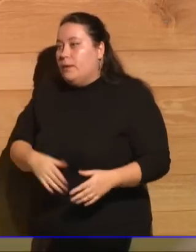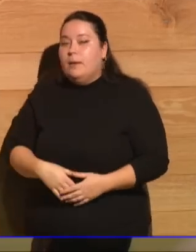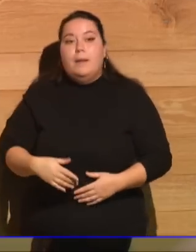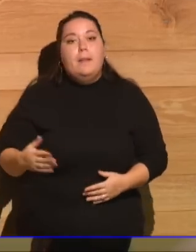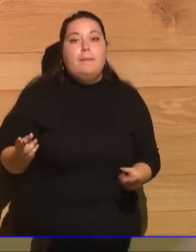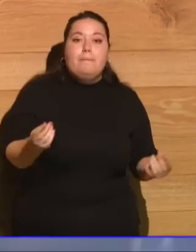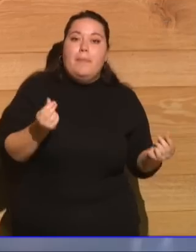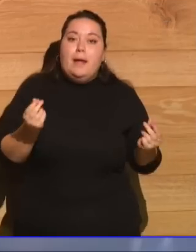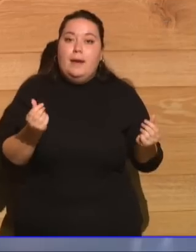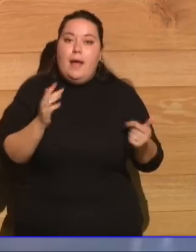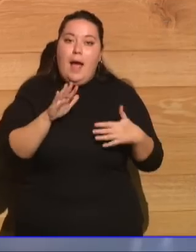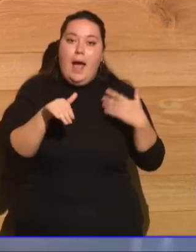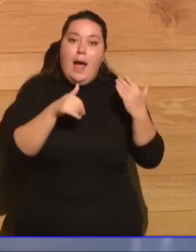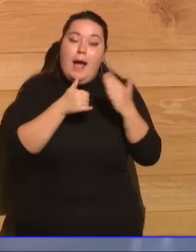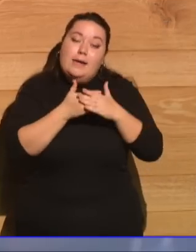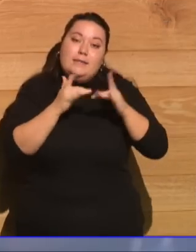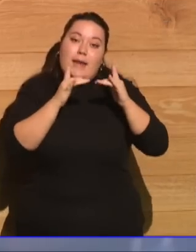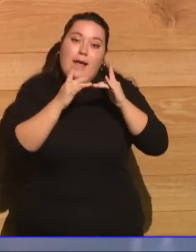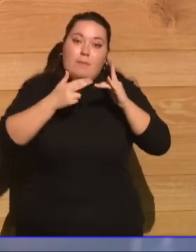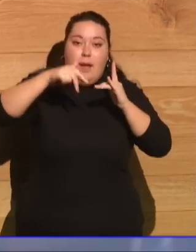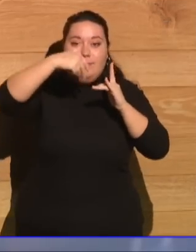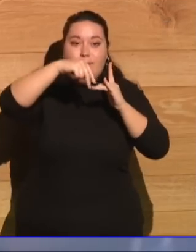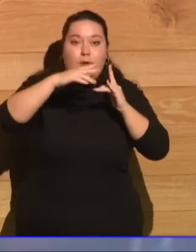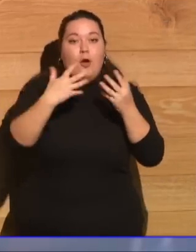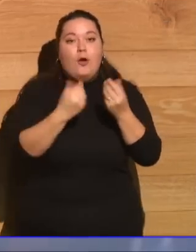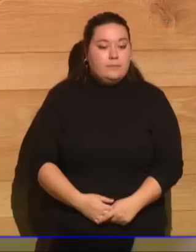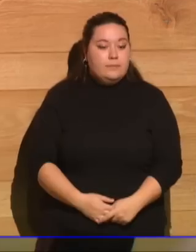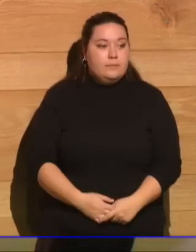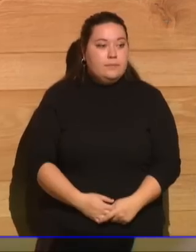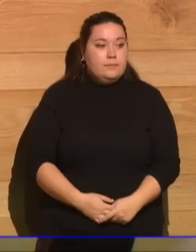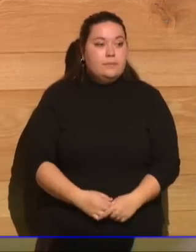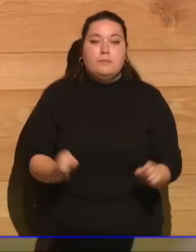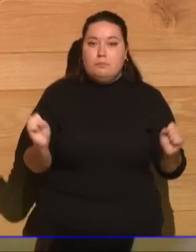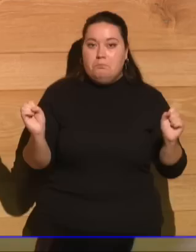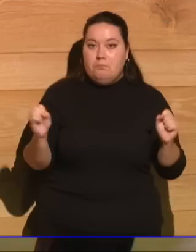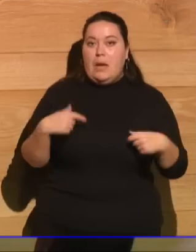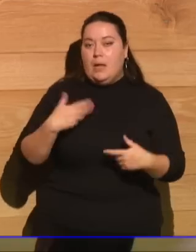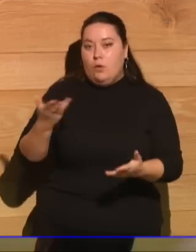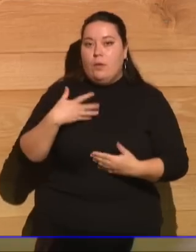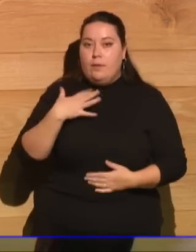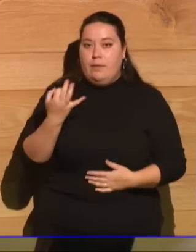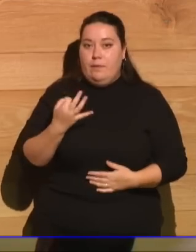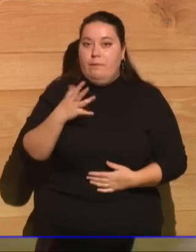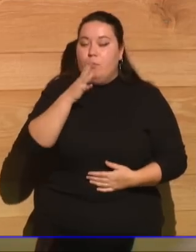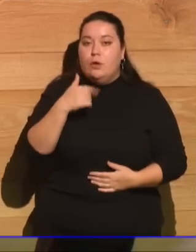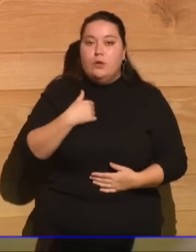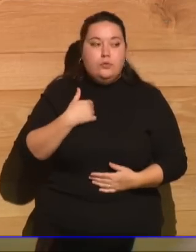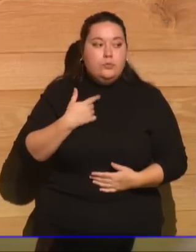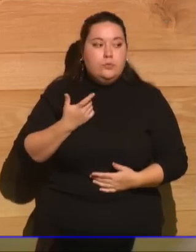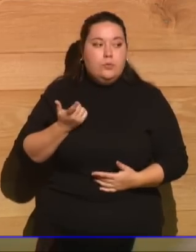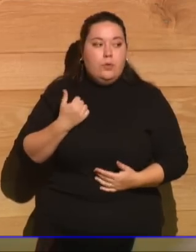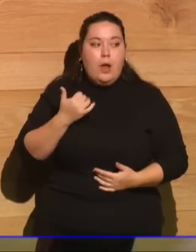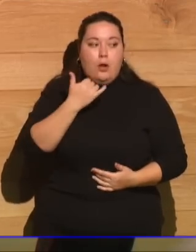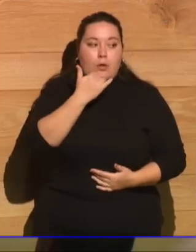Baila hasta encima de la cama con fama. Vale, aquí me tenéis que ayudar porque yo tengo una implicación